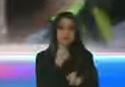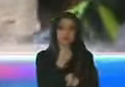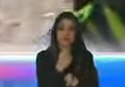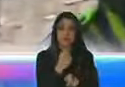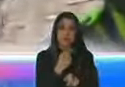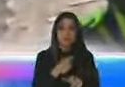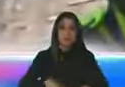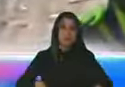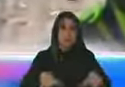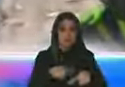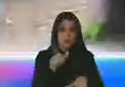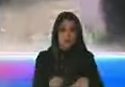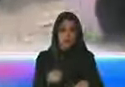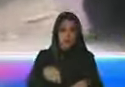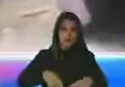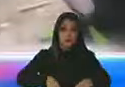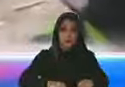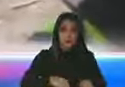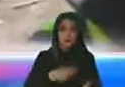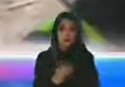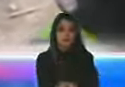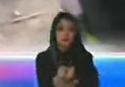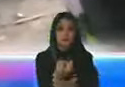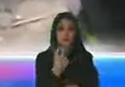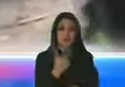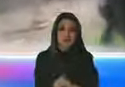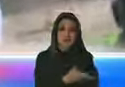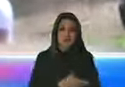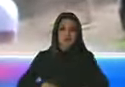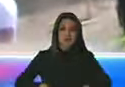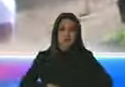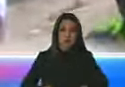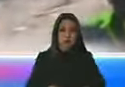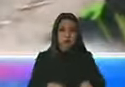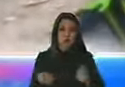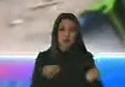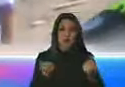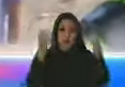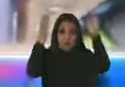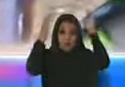ahora occiso perdió pista y producto de no usar el casco